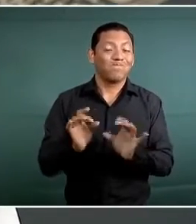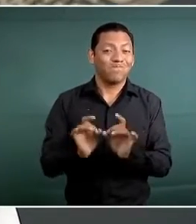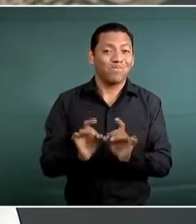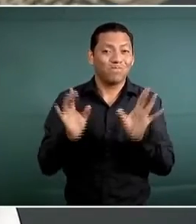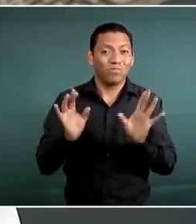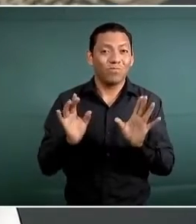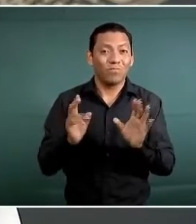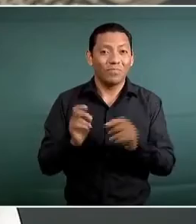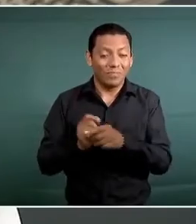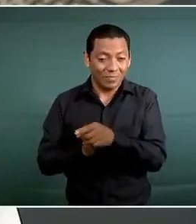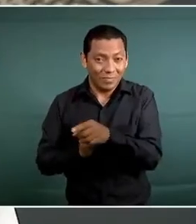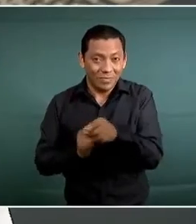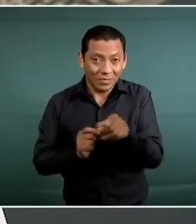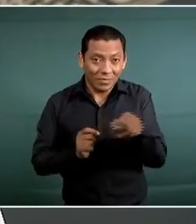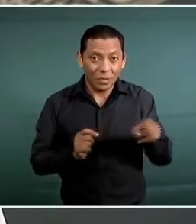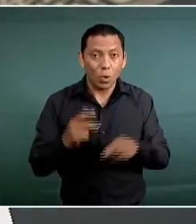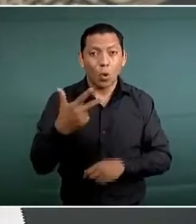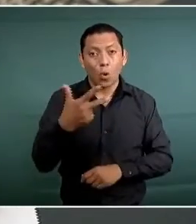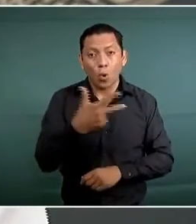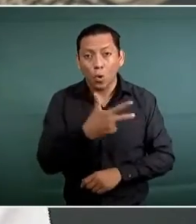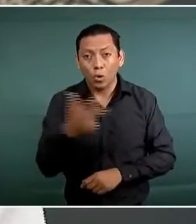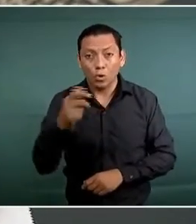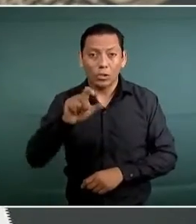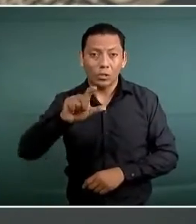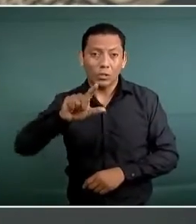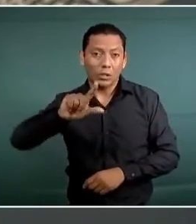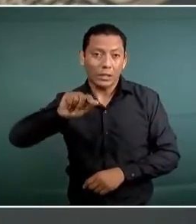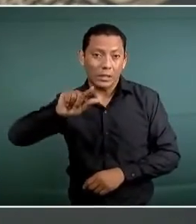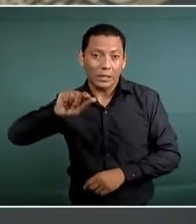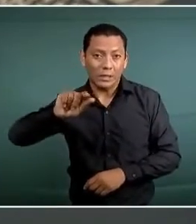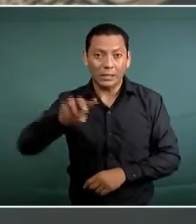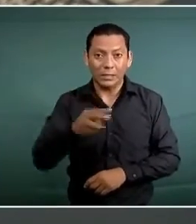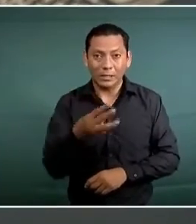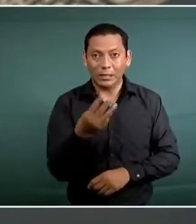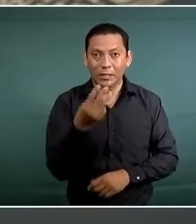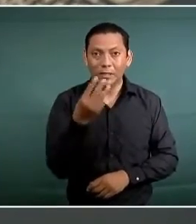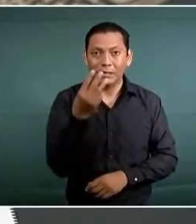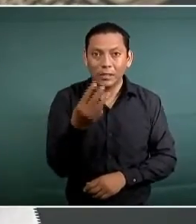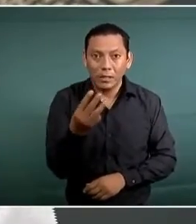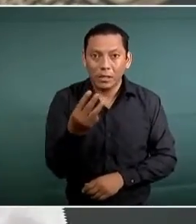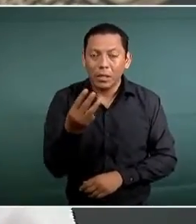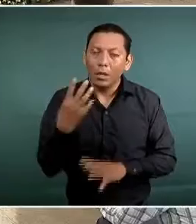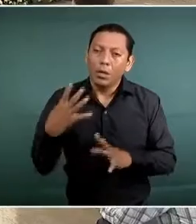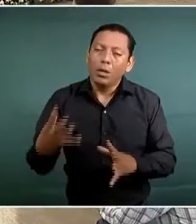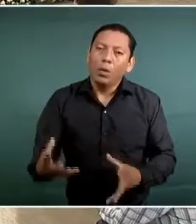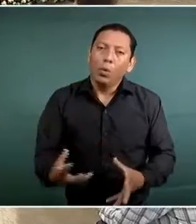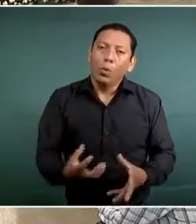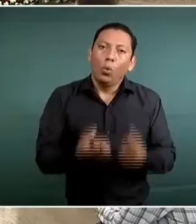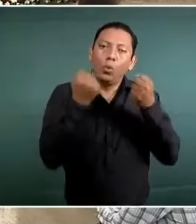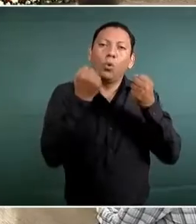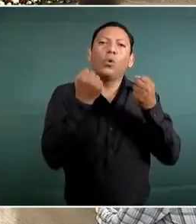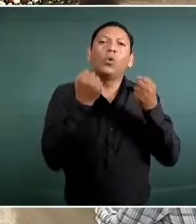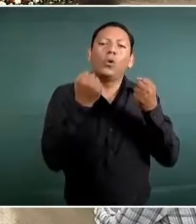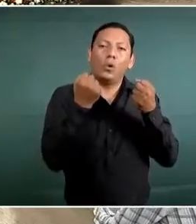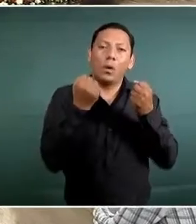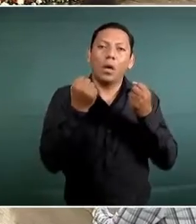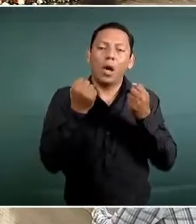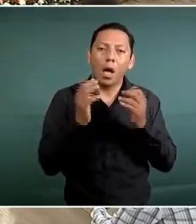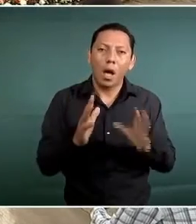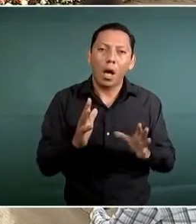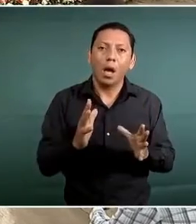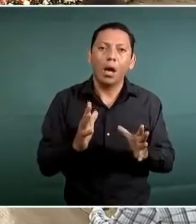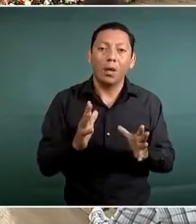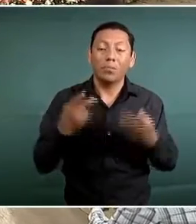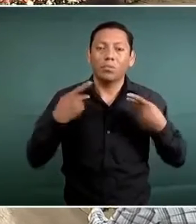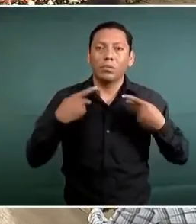los cuales 873 han superado esta enfermedad. Gente